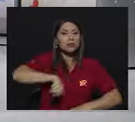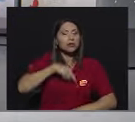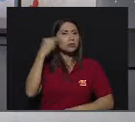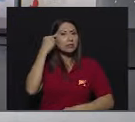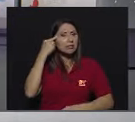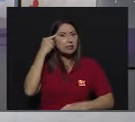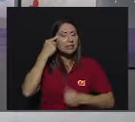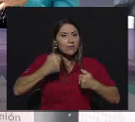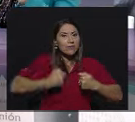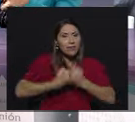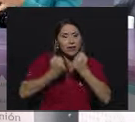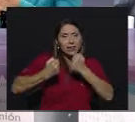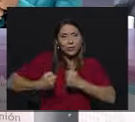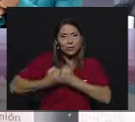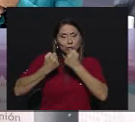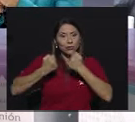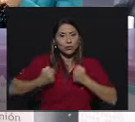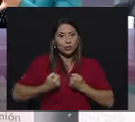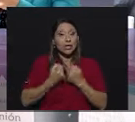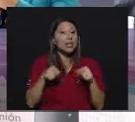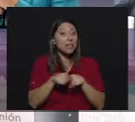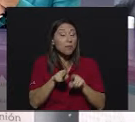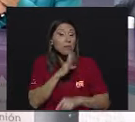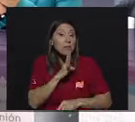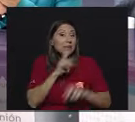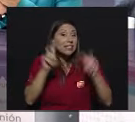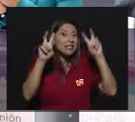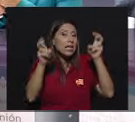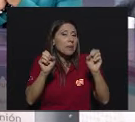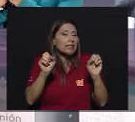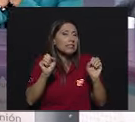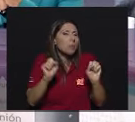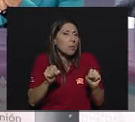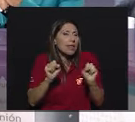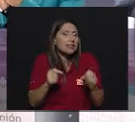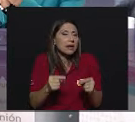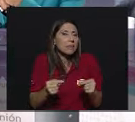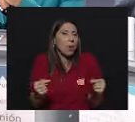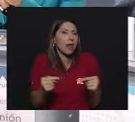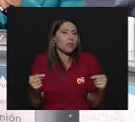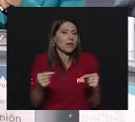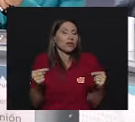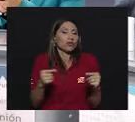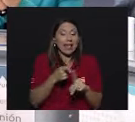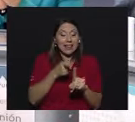esos retos. Y vamos a tratar temas que pueden ser polémicos, desde un proceso de